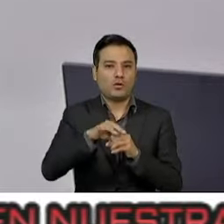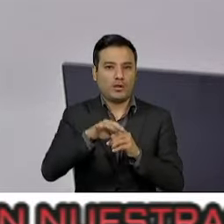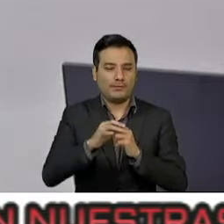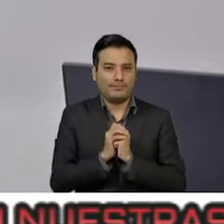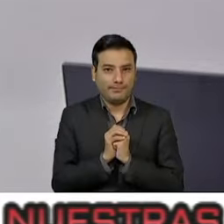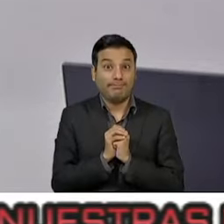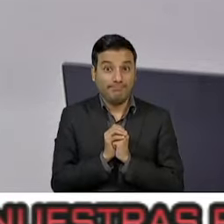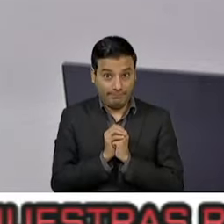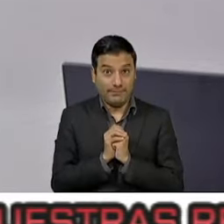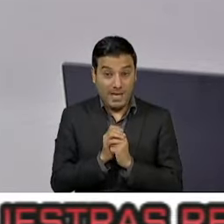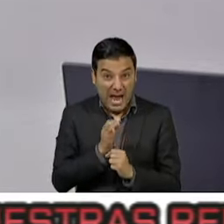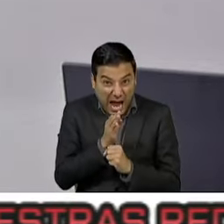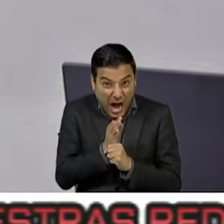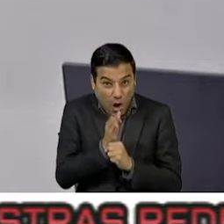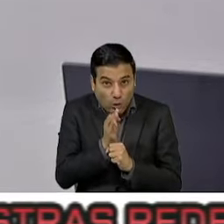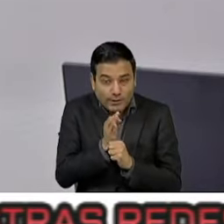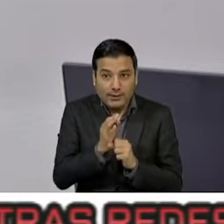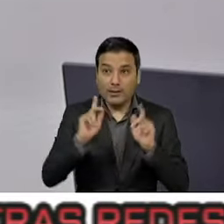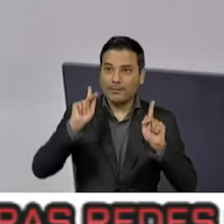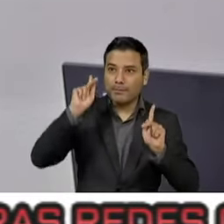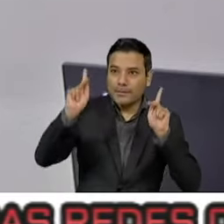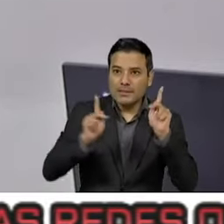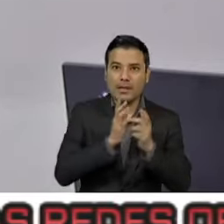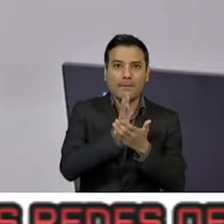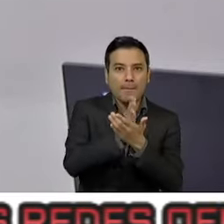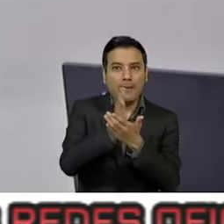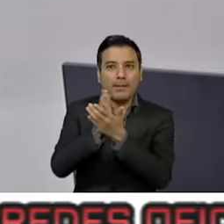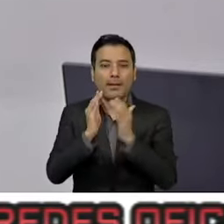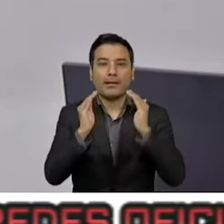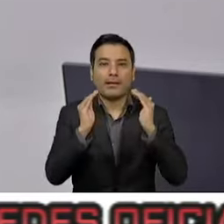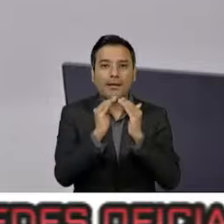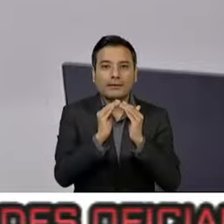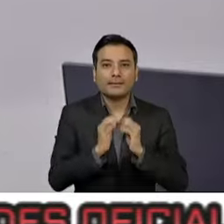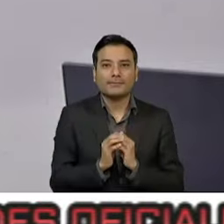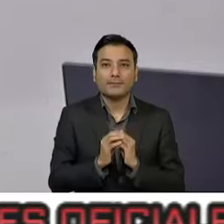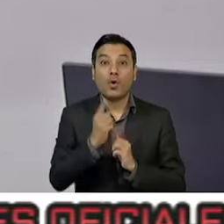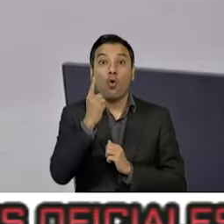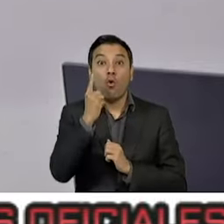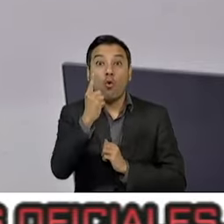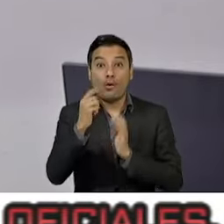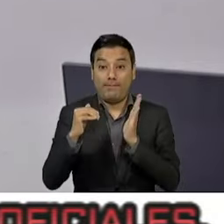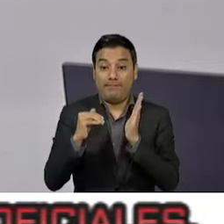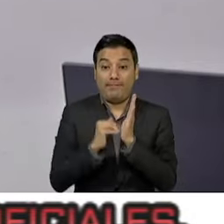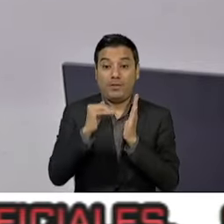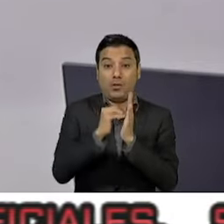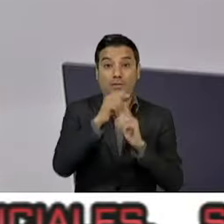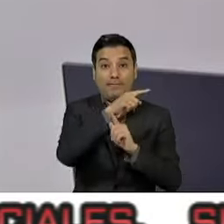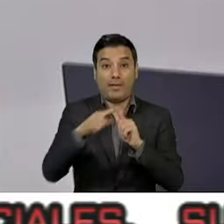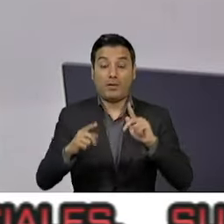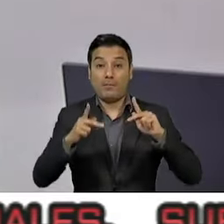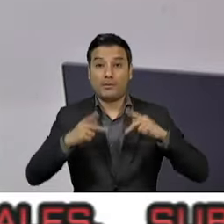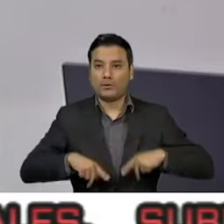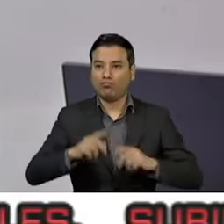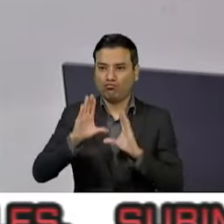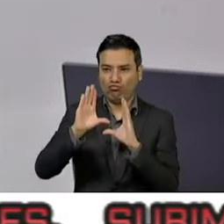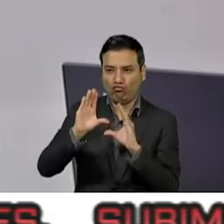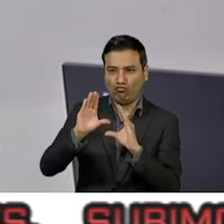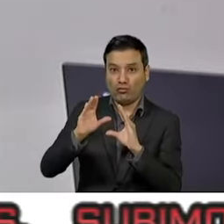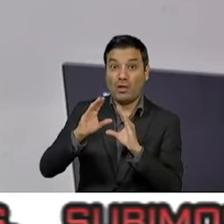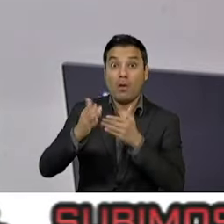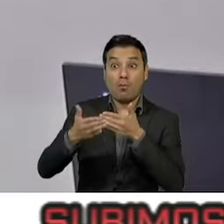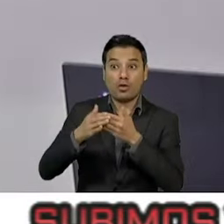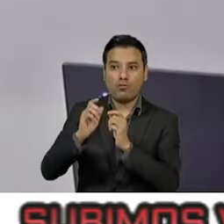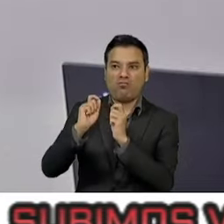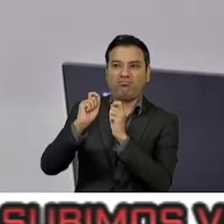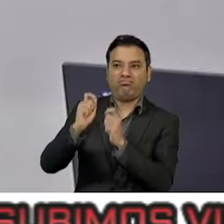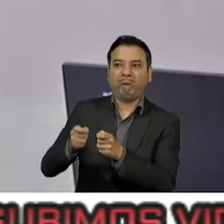están visitando hoy casa por casa para capacitar a más de 1,500,000 de personas, quienes serán funcionarios en un